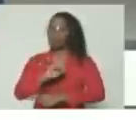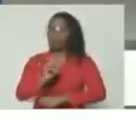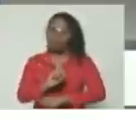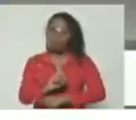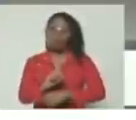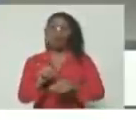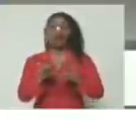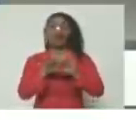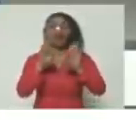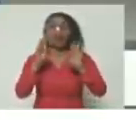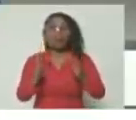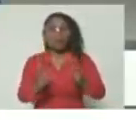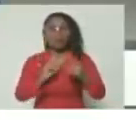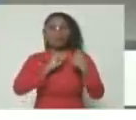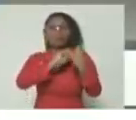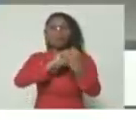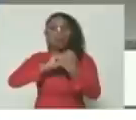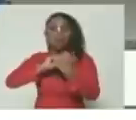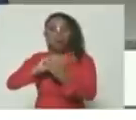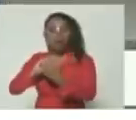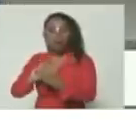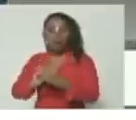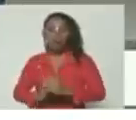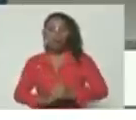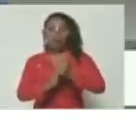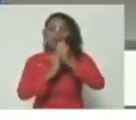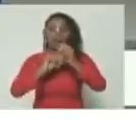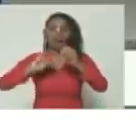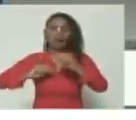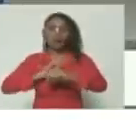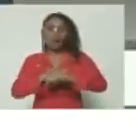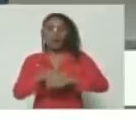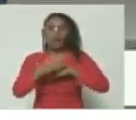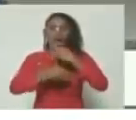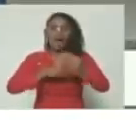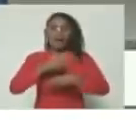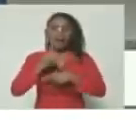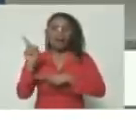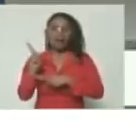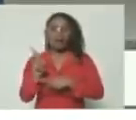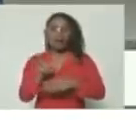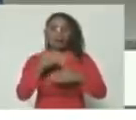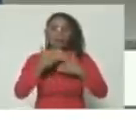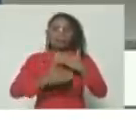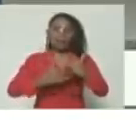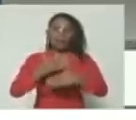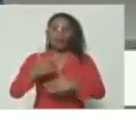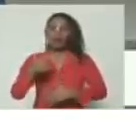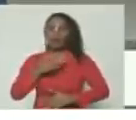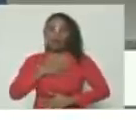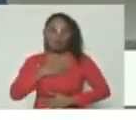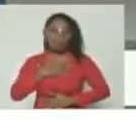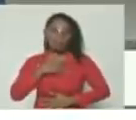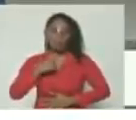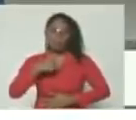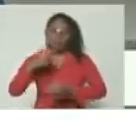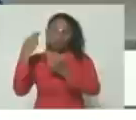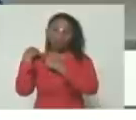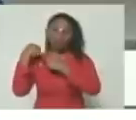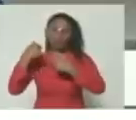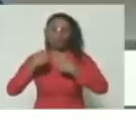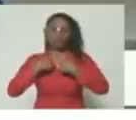diálogo, encabezada por el doctor Jorge Rodríguez, determinar la pauta de esa mesa de México. No me tocará a mí, yo